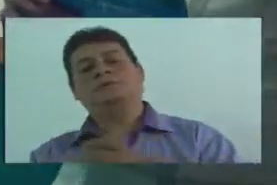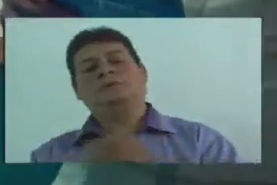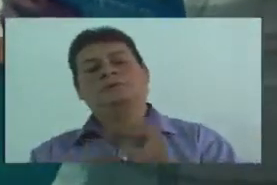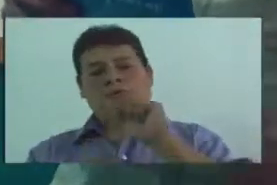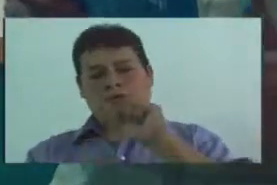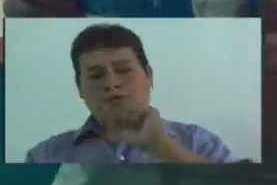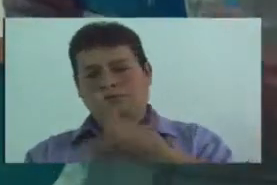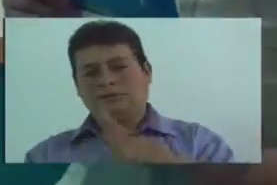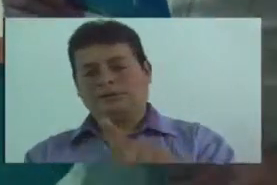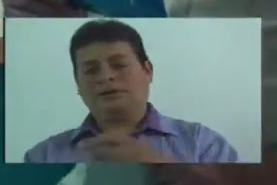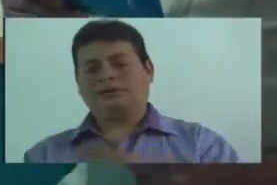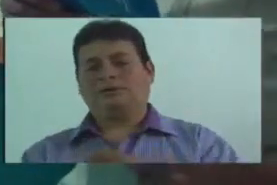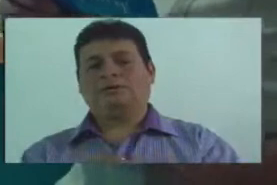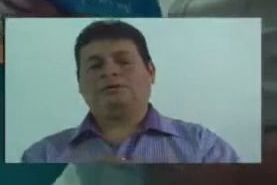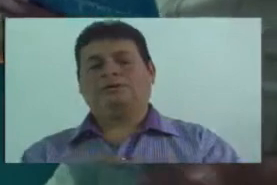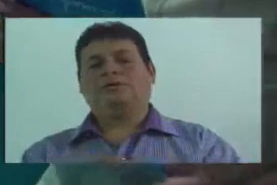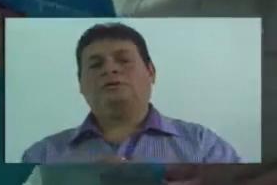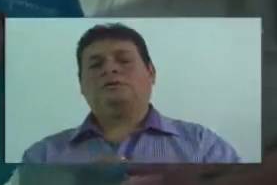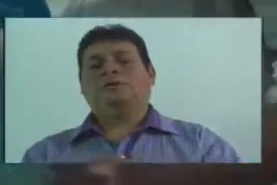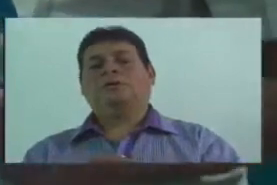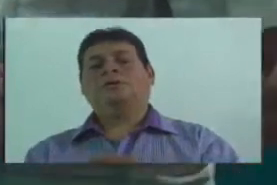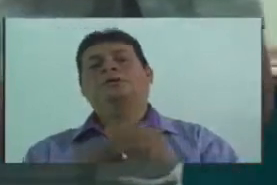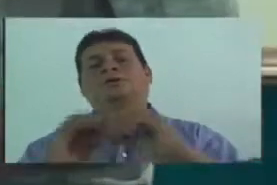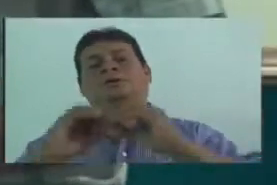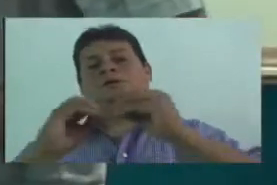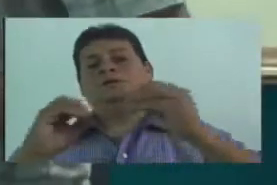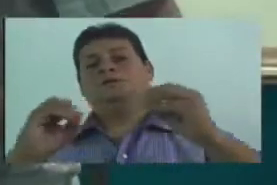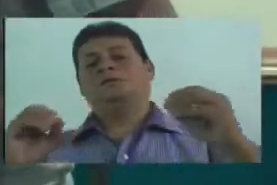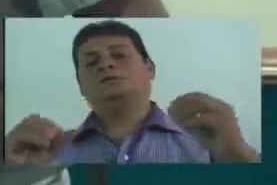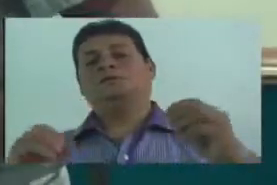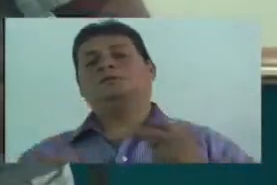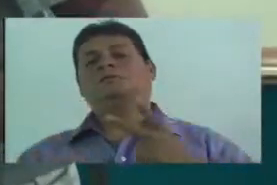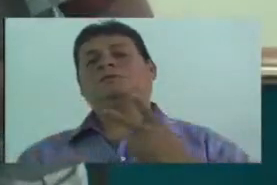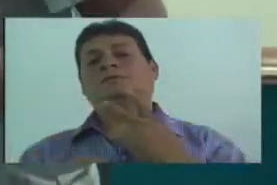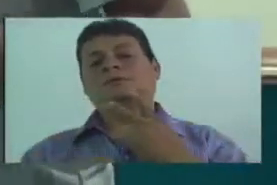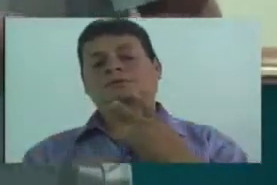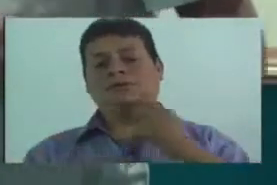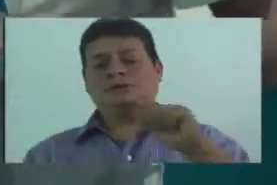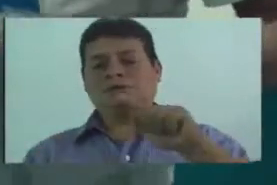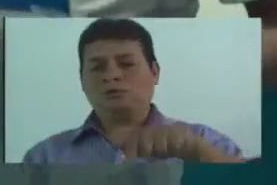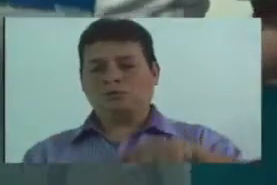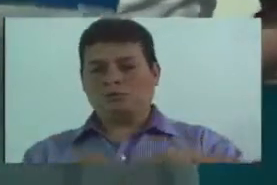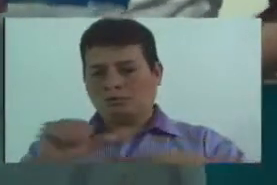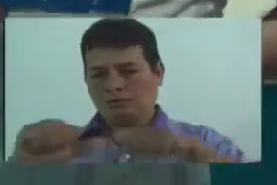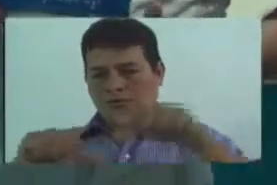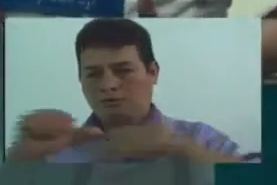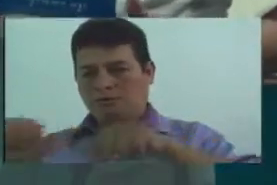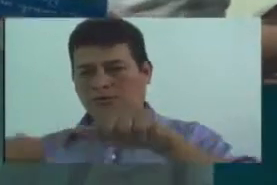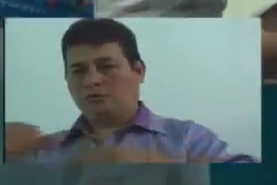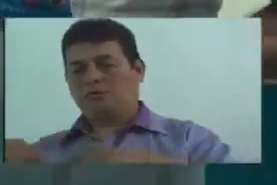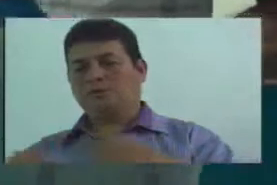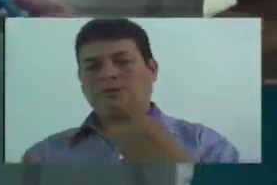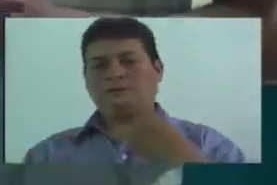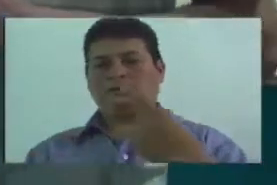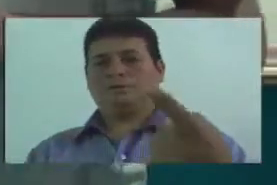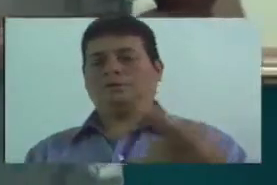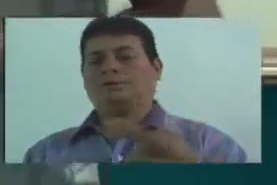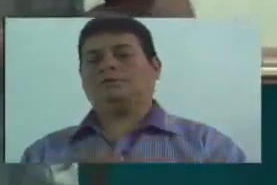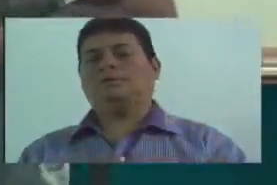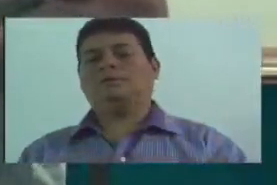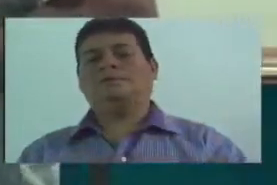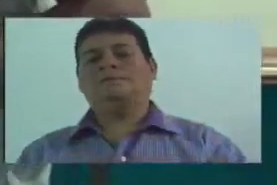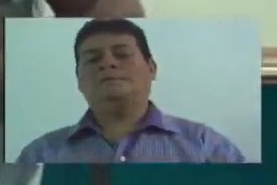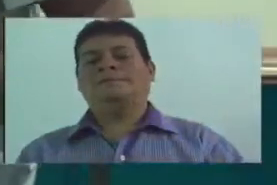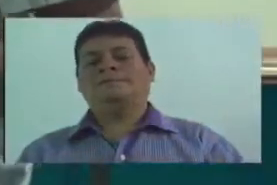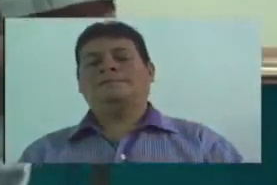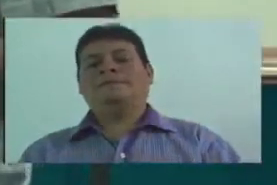expresa en la entonación, en el uso de ciertas formas verbales o en el orden de las palabras. No